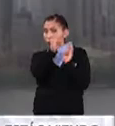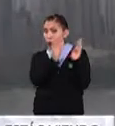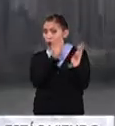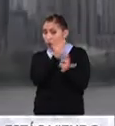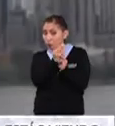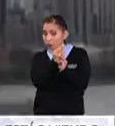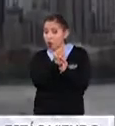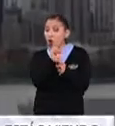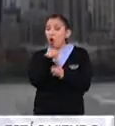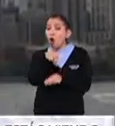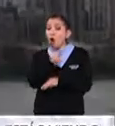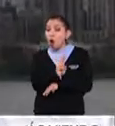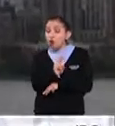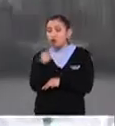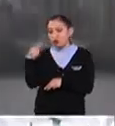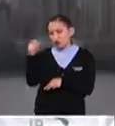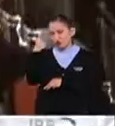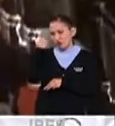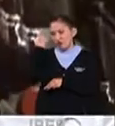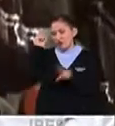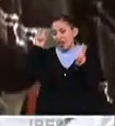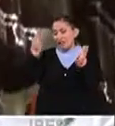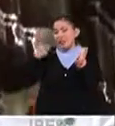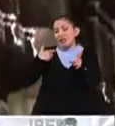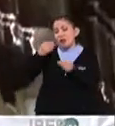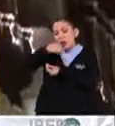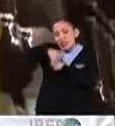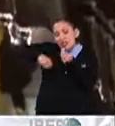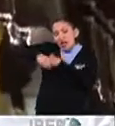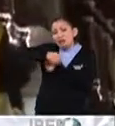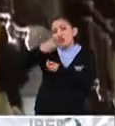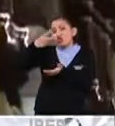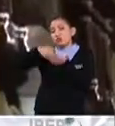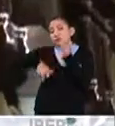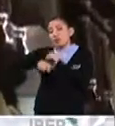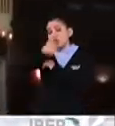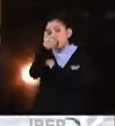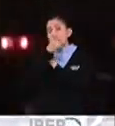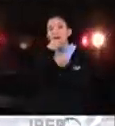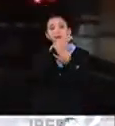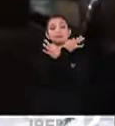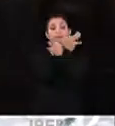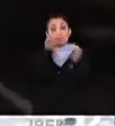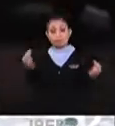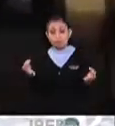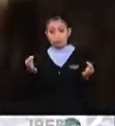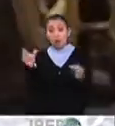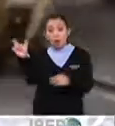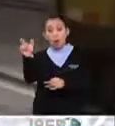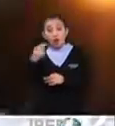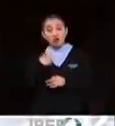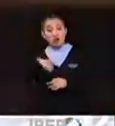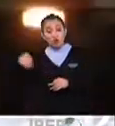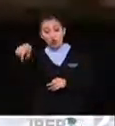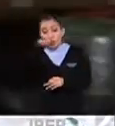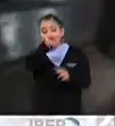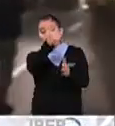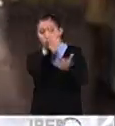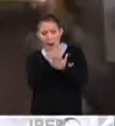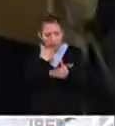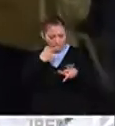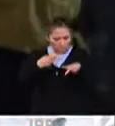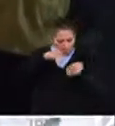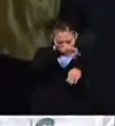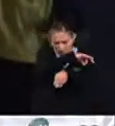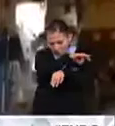global. La ONU, en su Conferencia sobre Desarrollo Sostenible del año 2012, declaró: cuando nuestras ciudades son bien